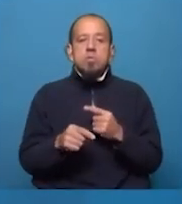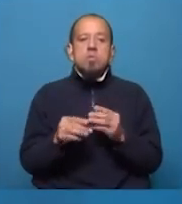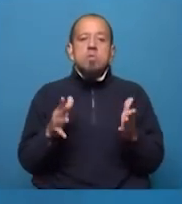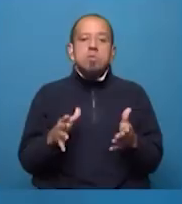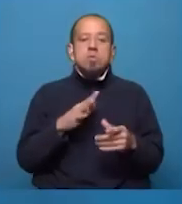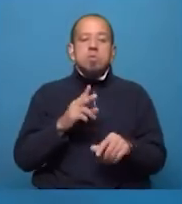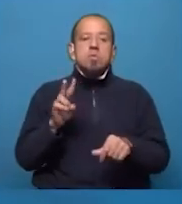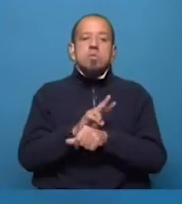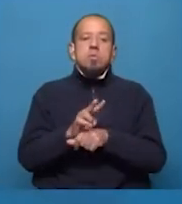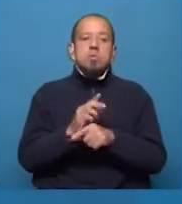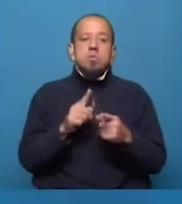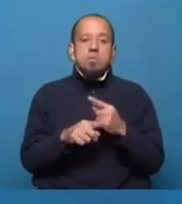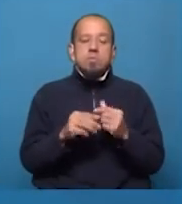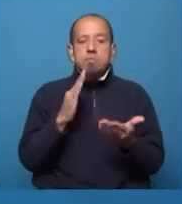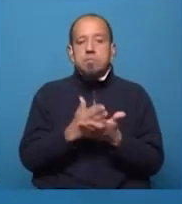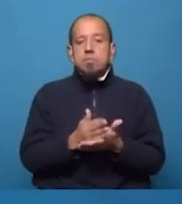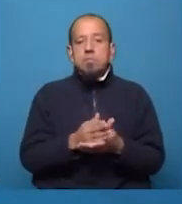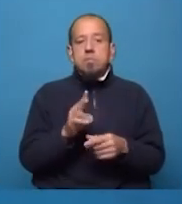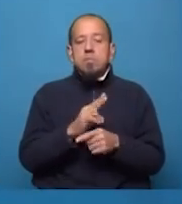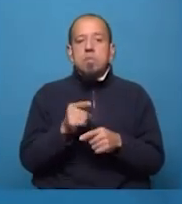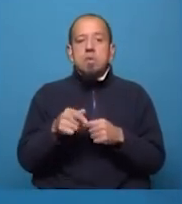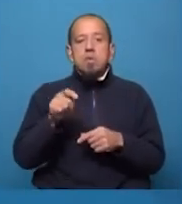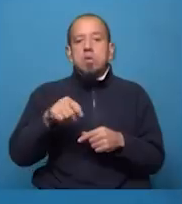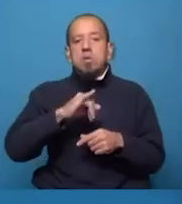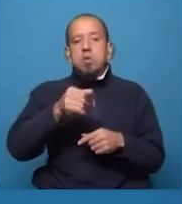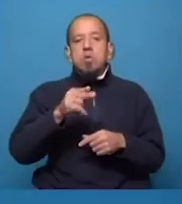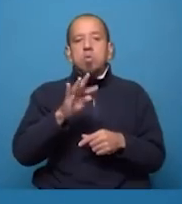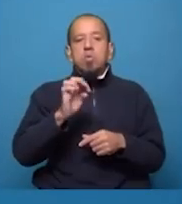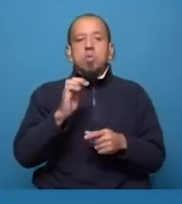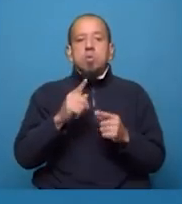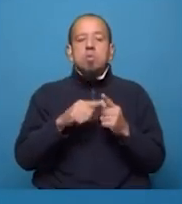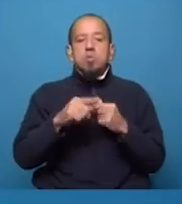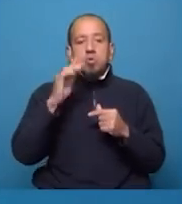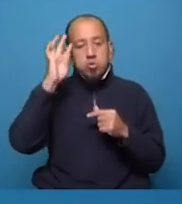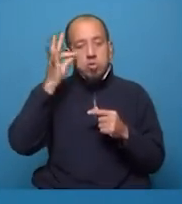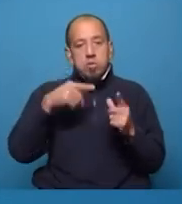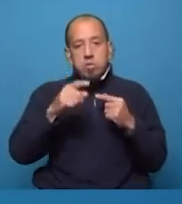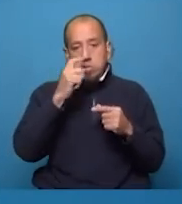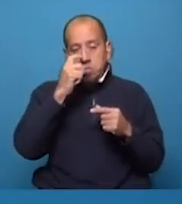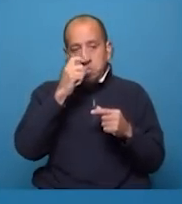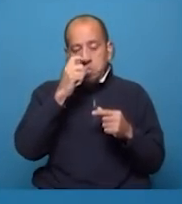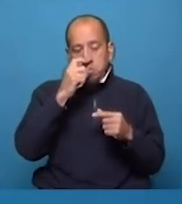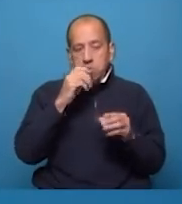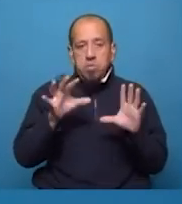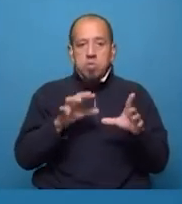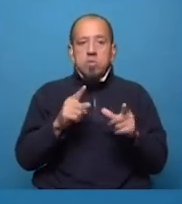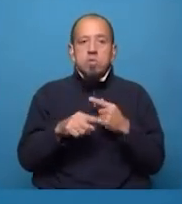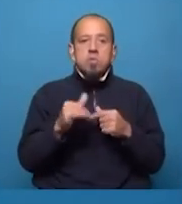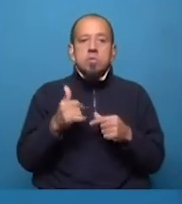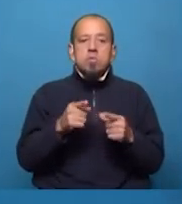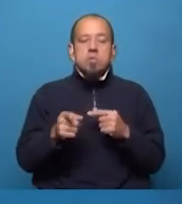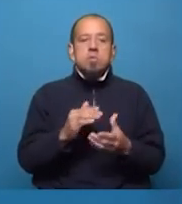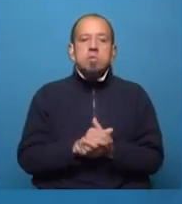que lo controla no lo sanciona pero lo controla yo creo que al seguir siendo funcionario público la gente debería